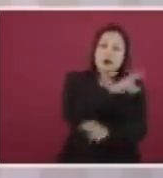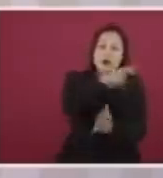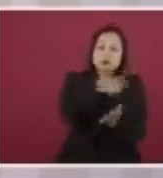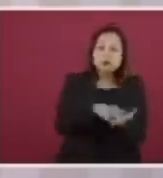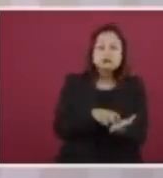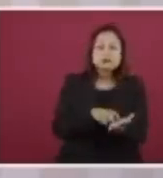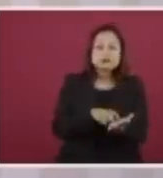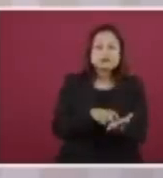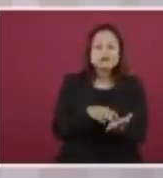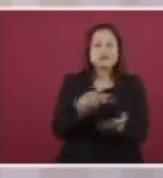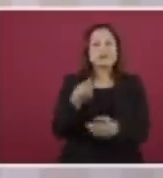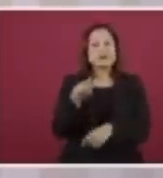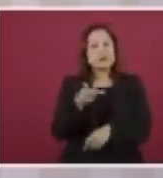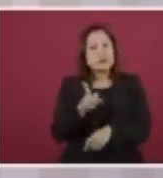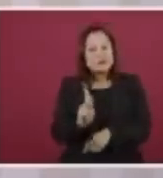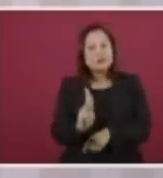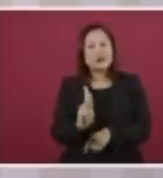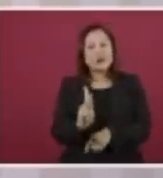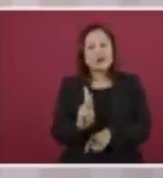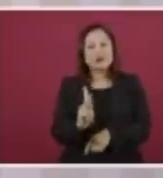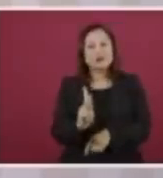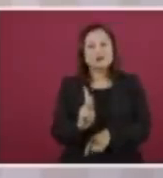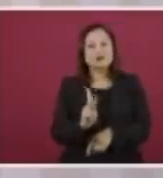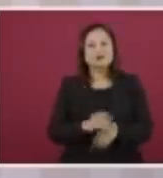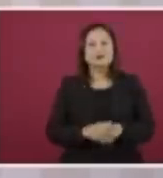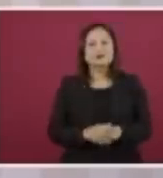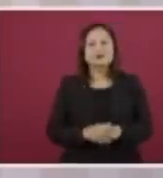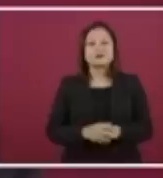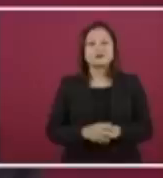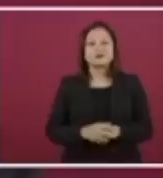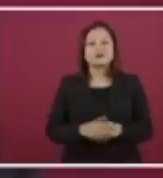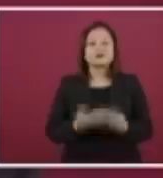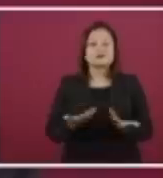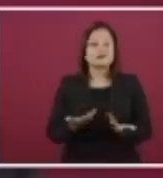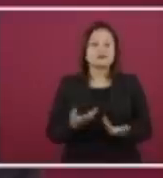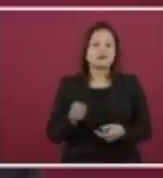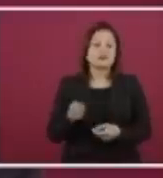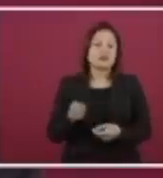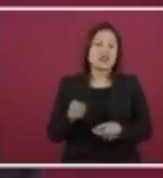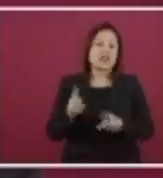pero como predomina el lucro